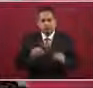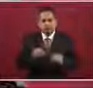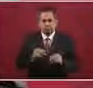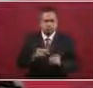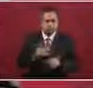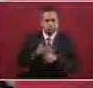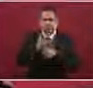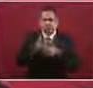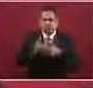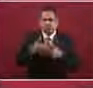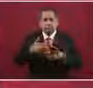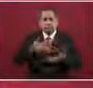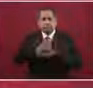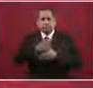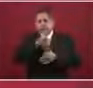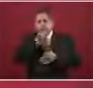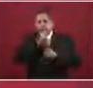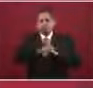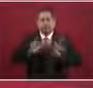entorpecer